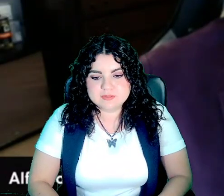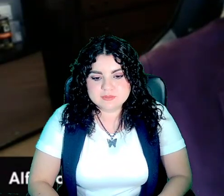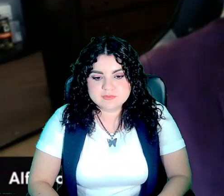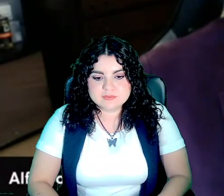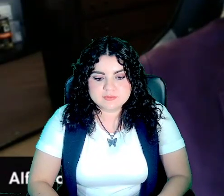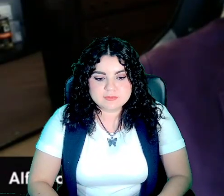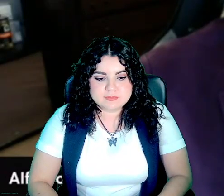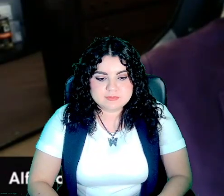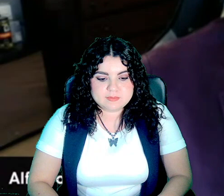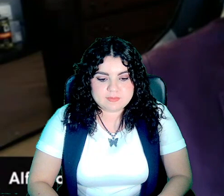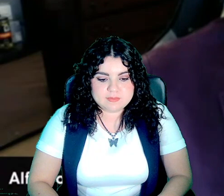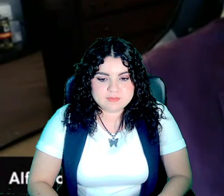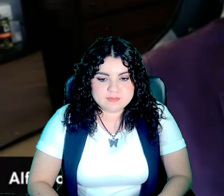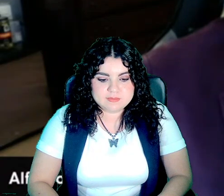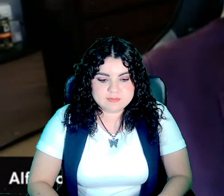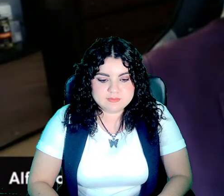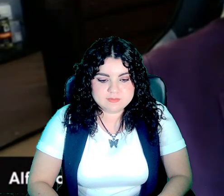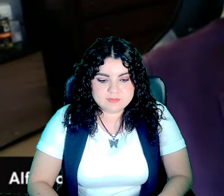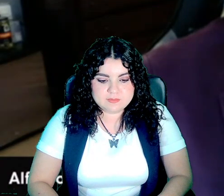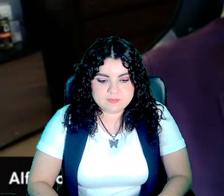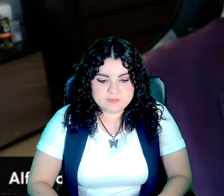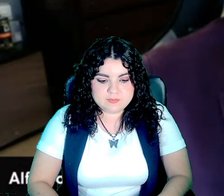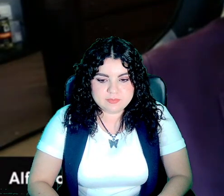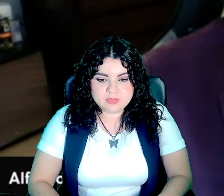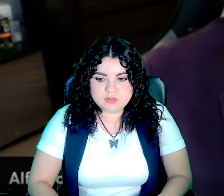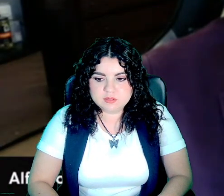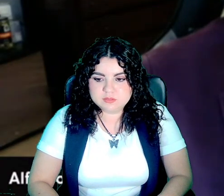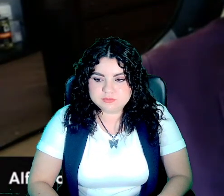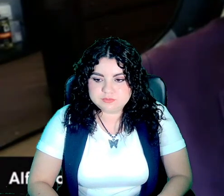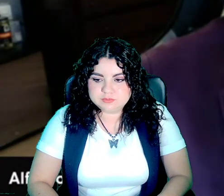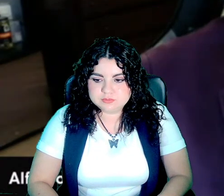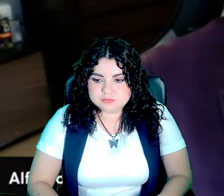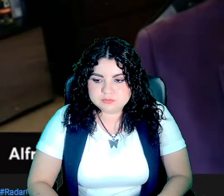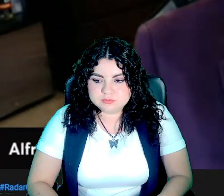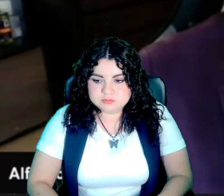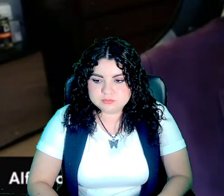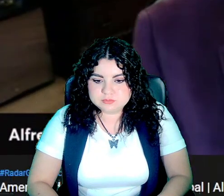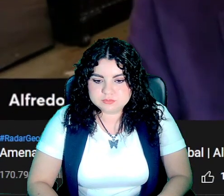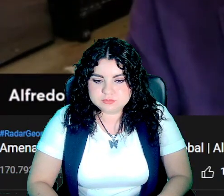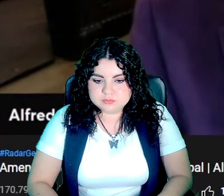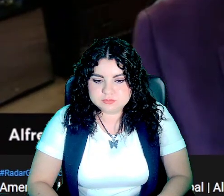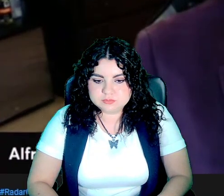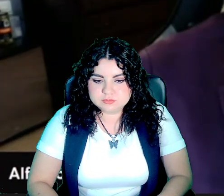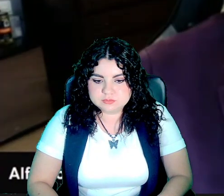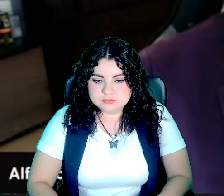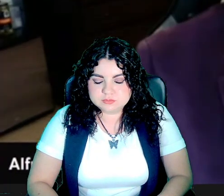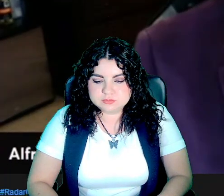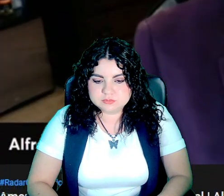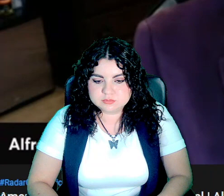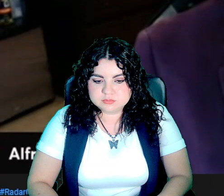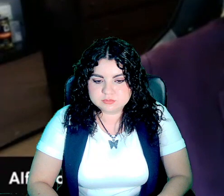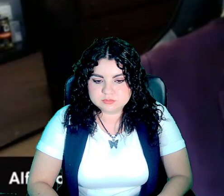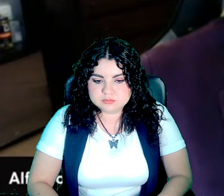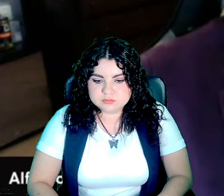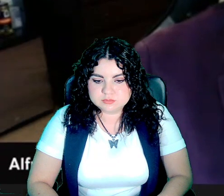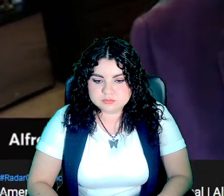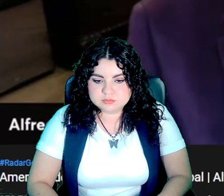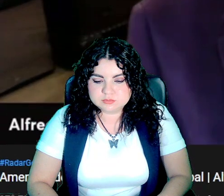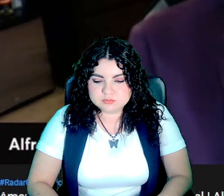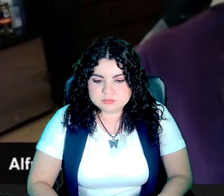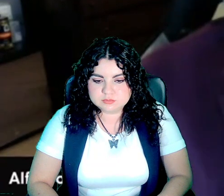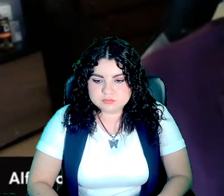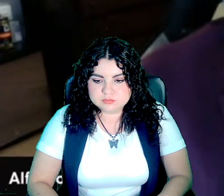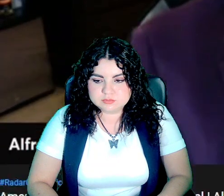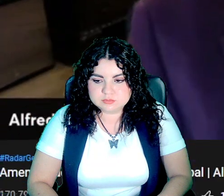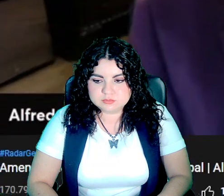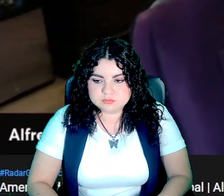como son las del Medio Oriente, África, etc. Y no es solamente por el conflicto en Ucrania, ya venía antes lo que se